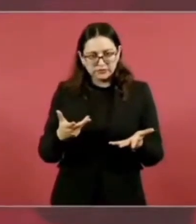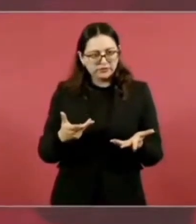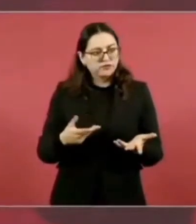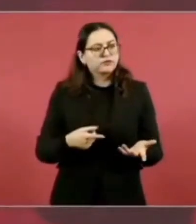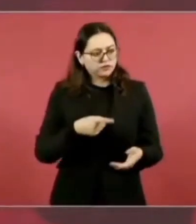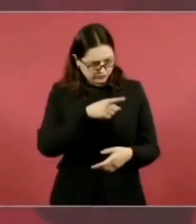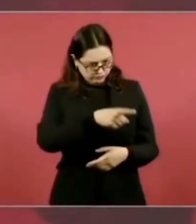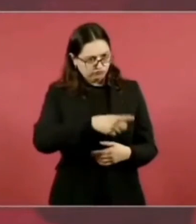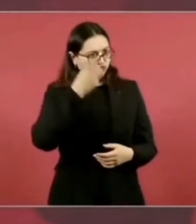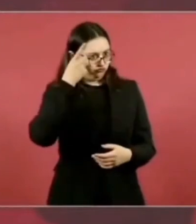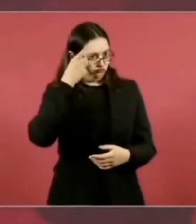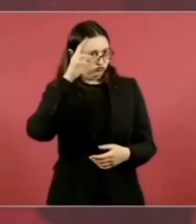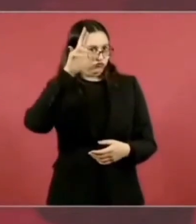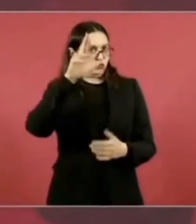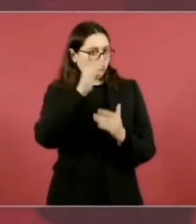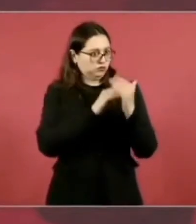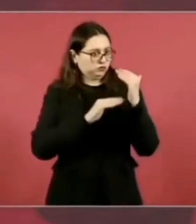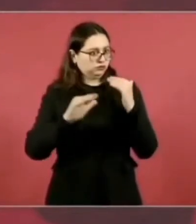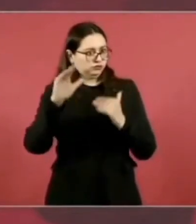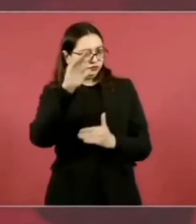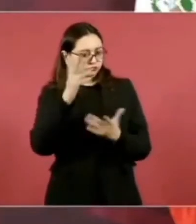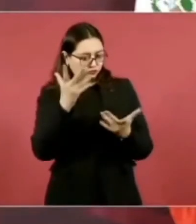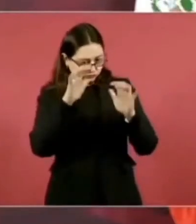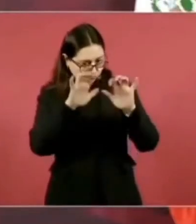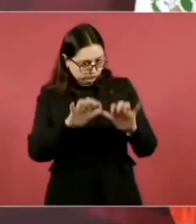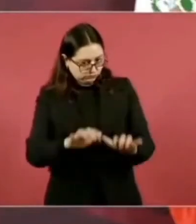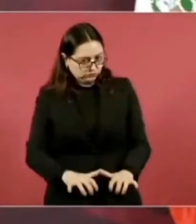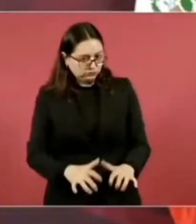escriben una nota